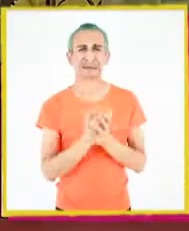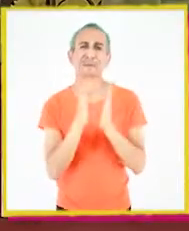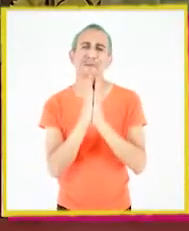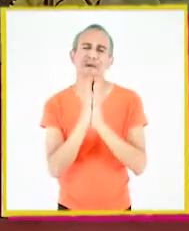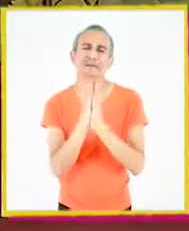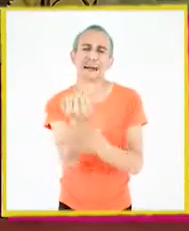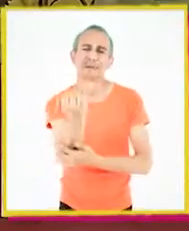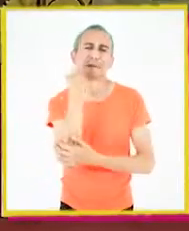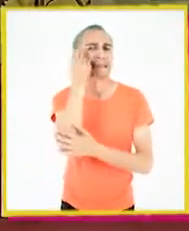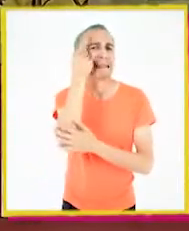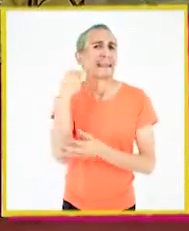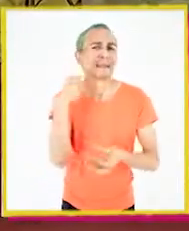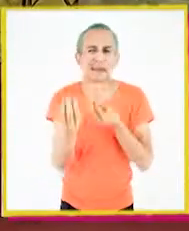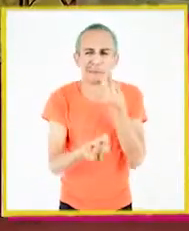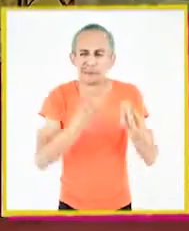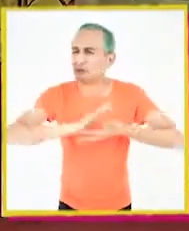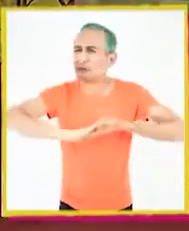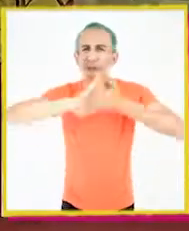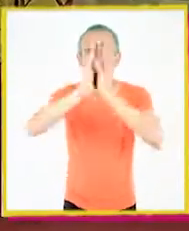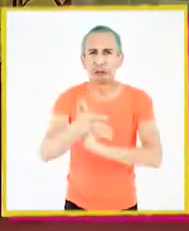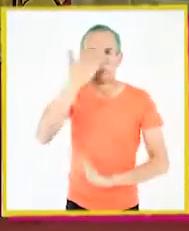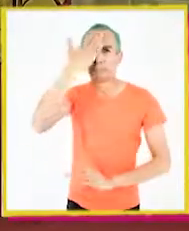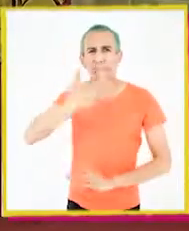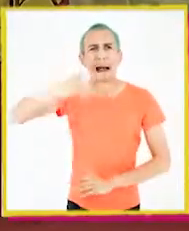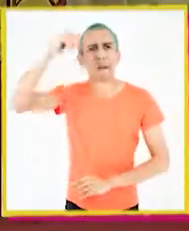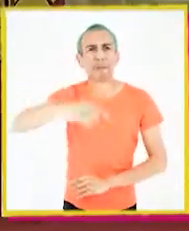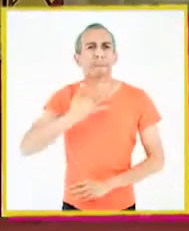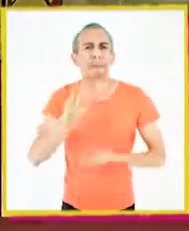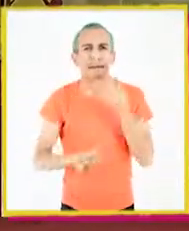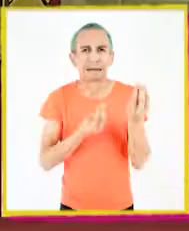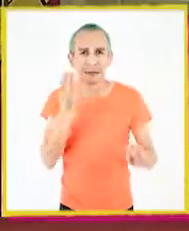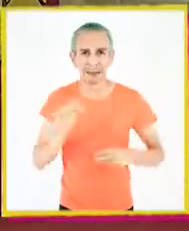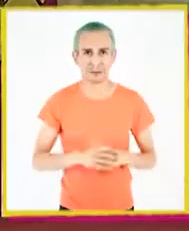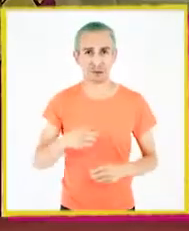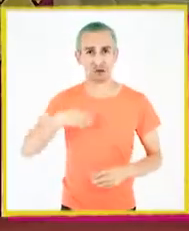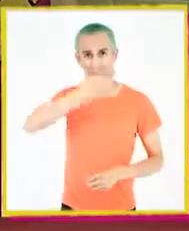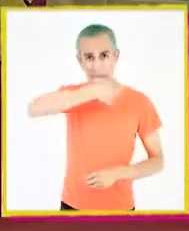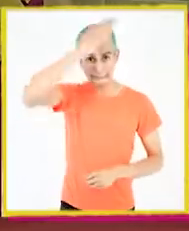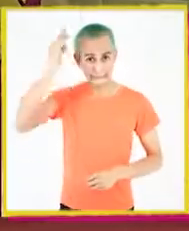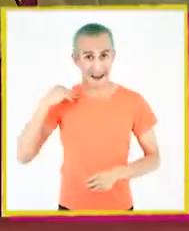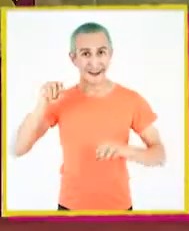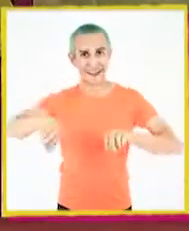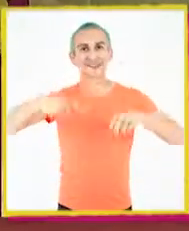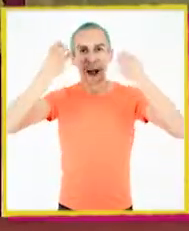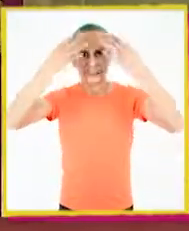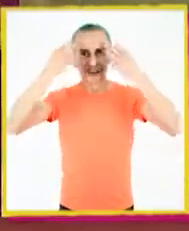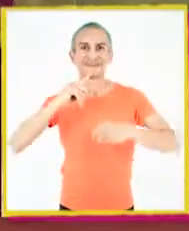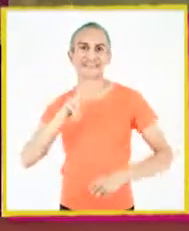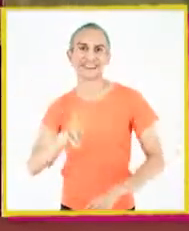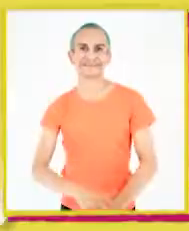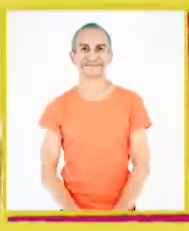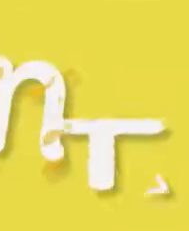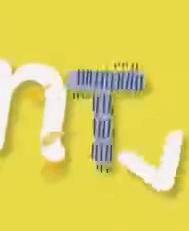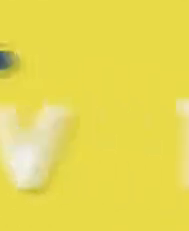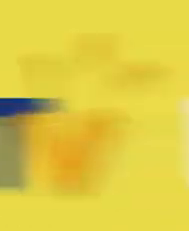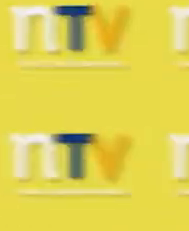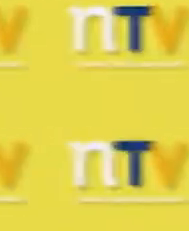Por favor, ayúdenme a entender qué pasa. ¿Por qué todo me está saliendo mal? Soy Maca y esto es Aprendo